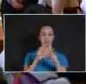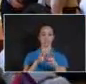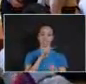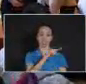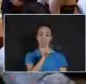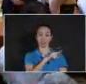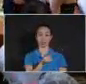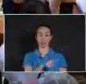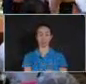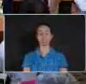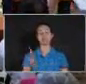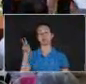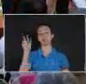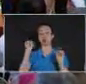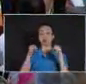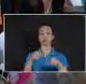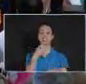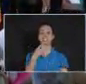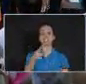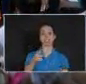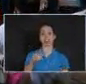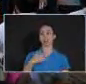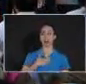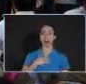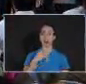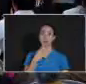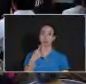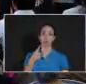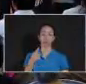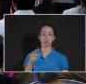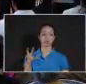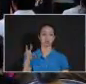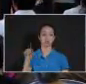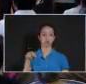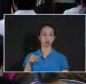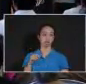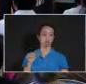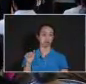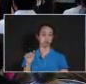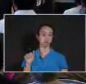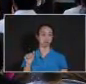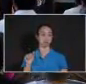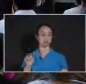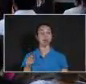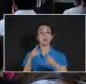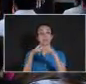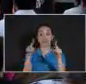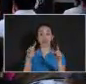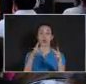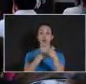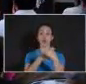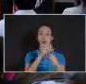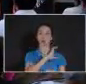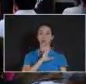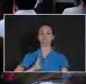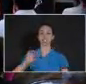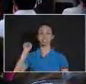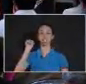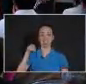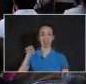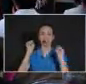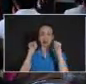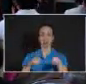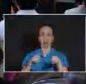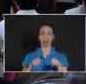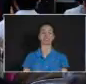pues podremos decir lo mismo me dijeron a mí, ¿va? Pero con Cristo sí se puede, hermanos. Dios es